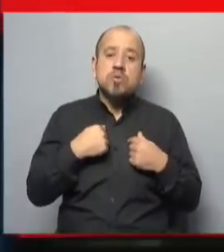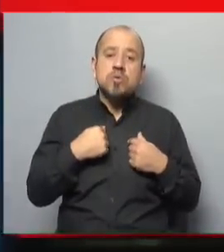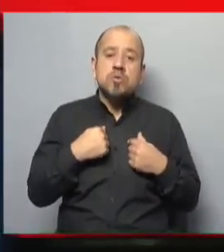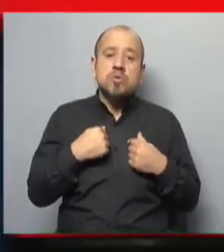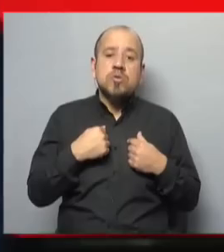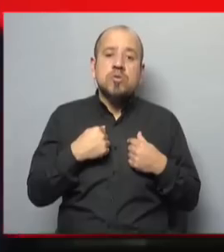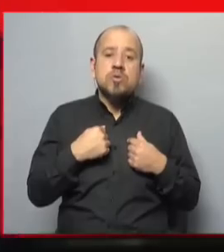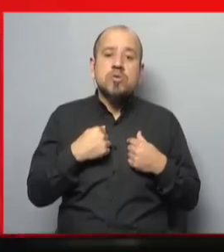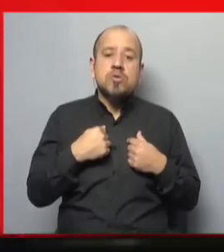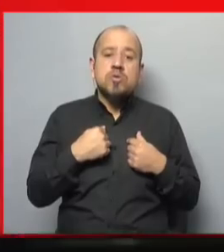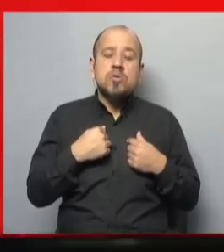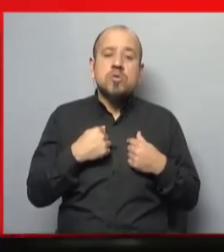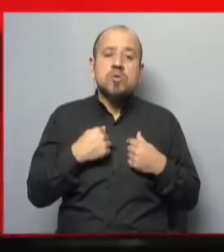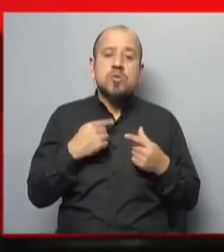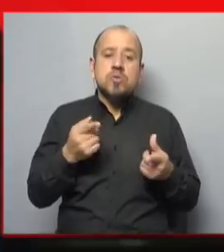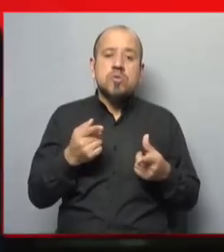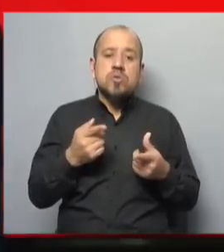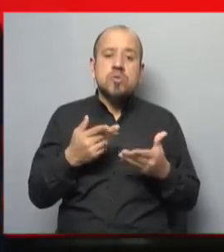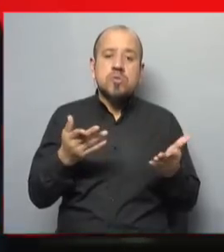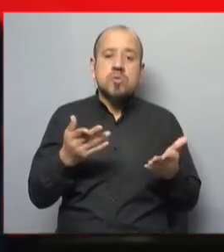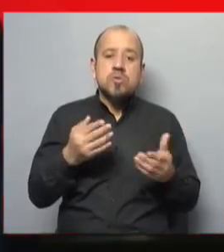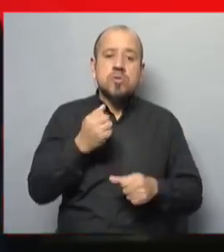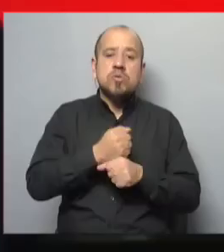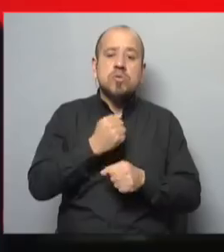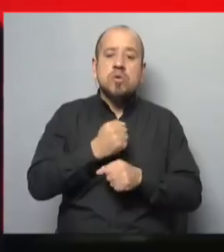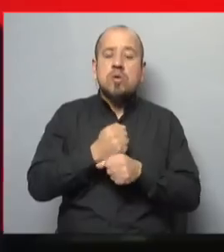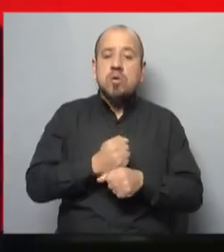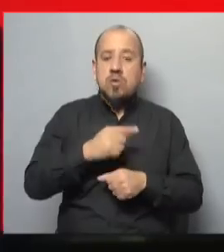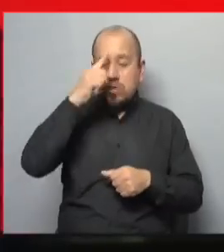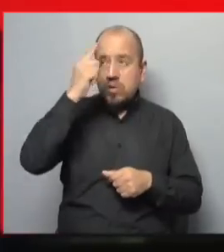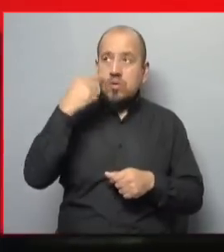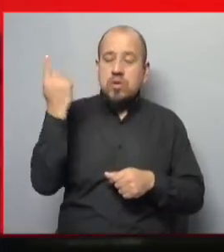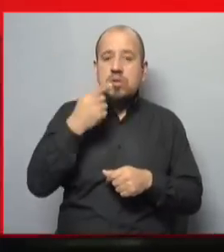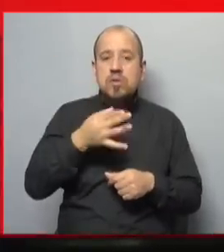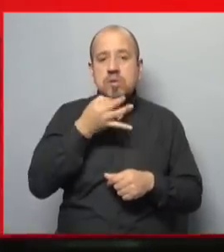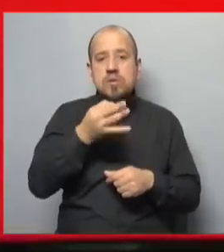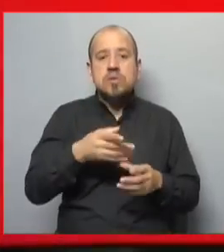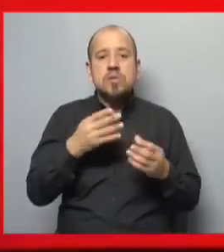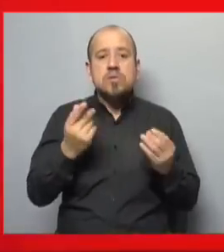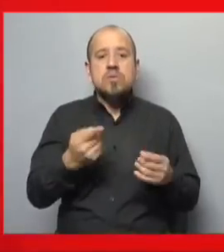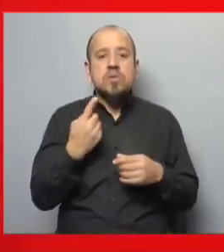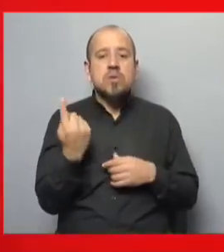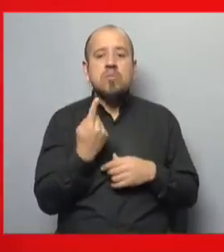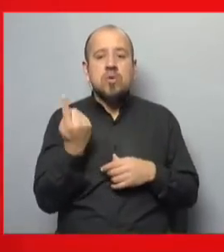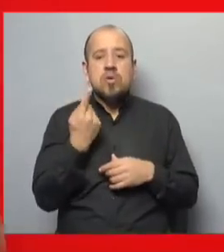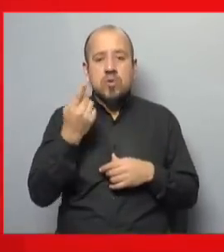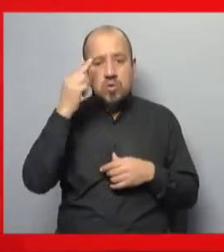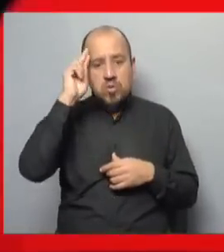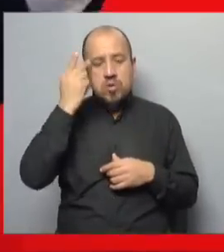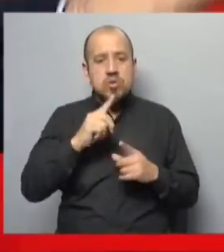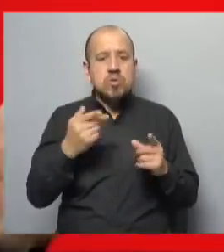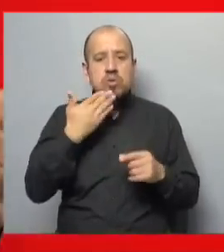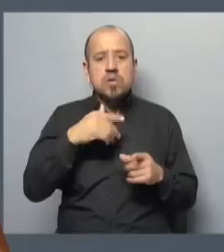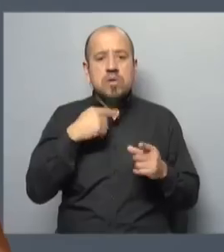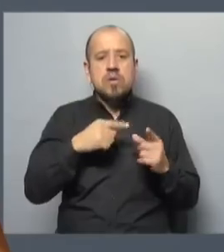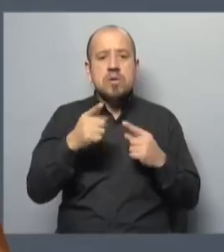repetir uno porque ha tenido la fortuna de trabajar mucho tiempo afuera y te dicen no tiene el campeonato uruguayo explícamelo porque la